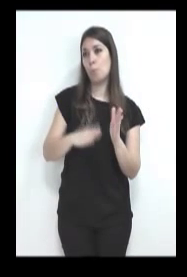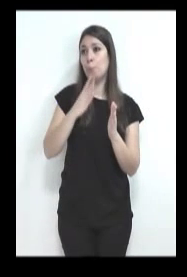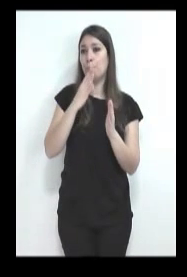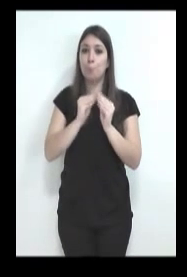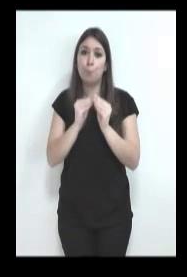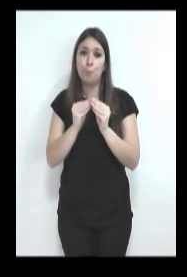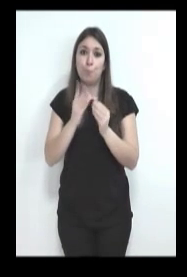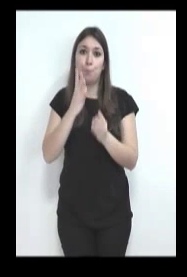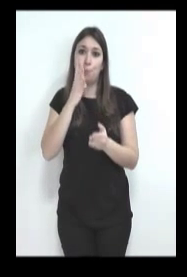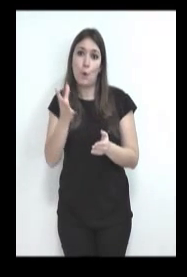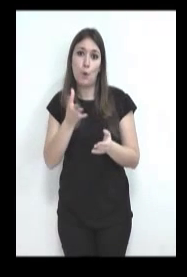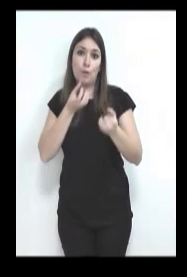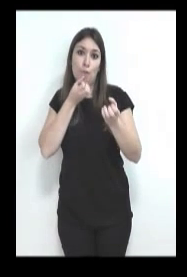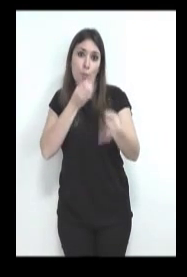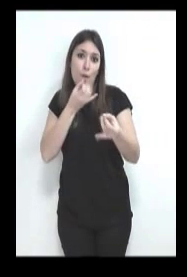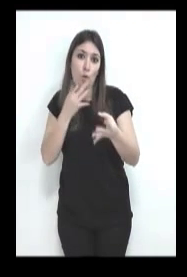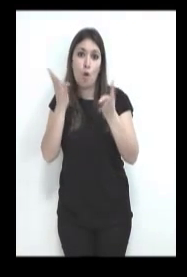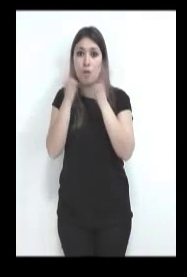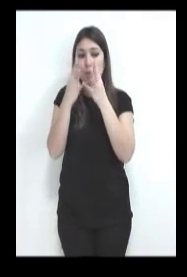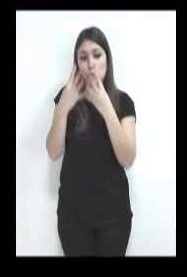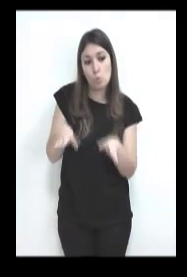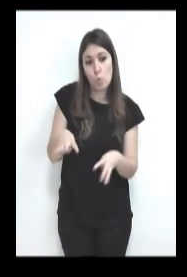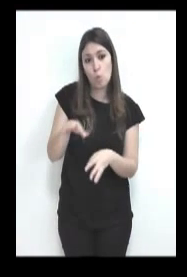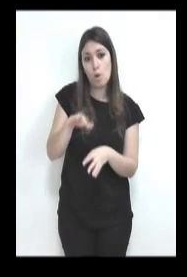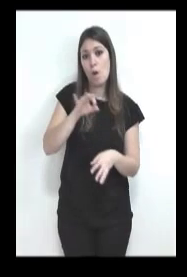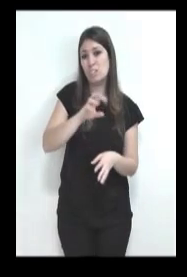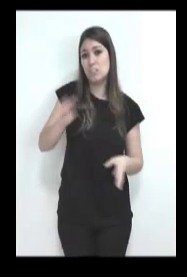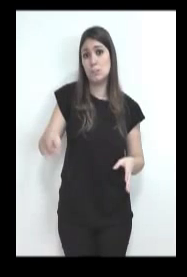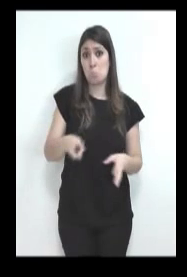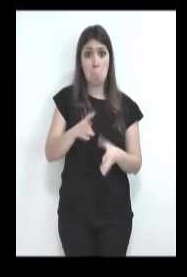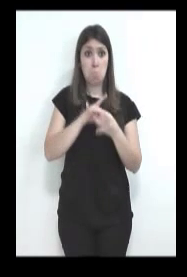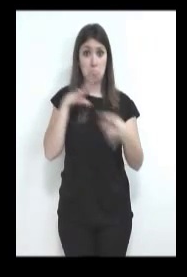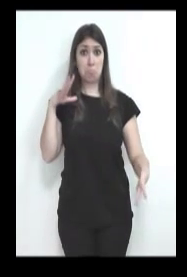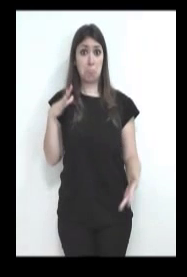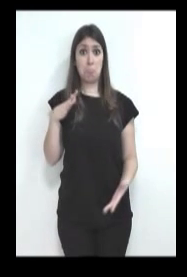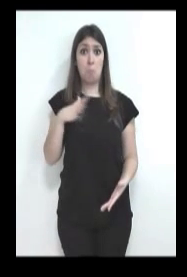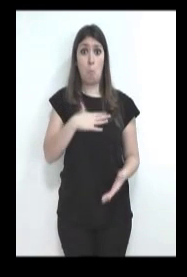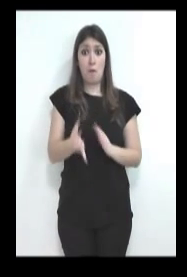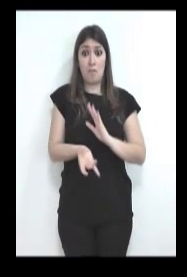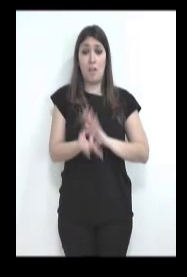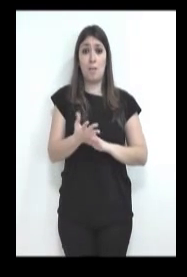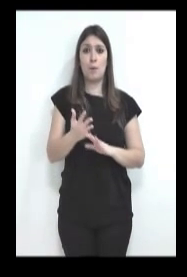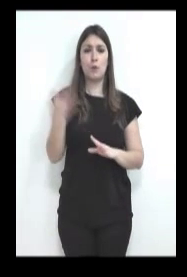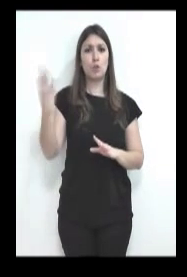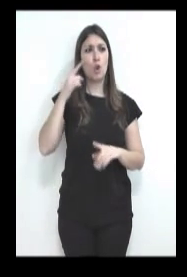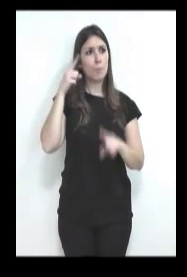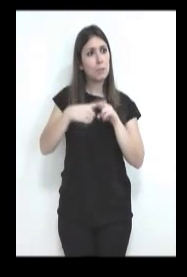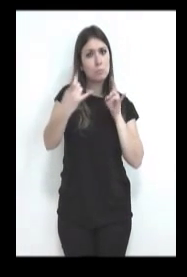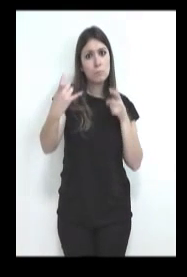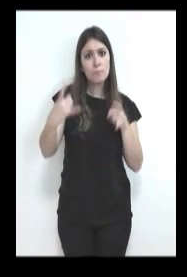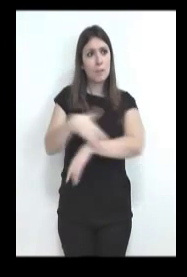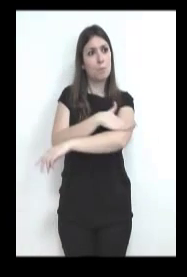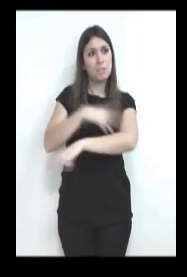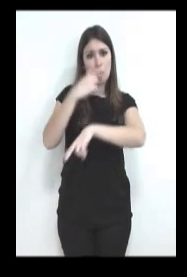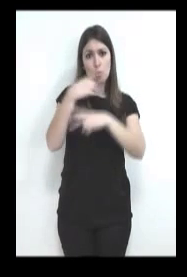en información e infraestructura tal vez, pero no tiene por qué ser sensorización que la